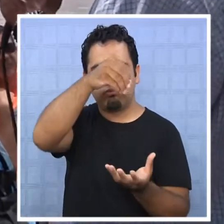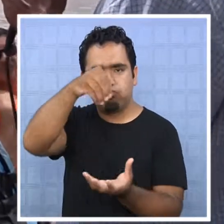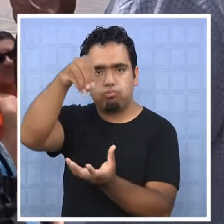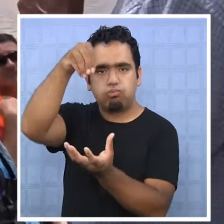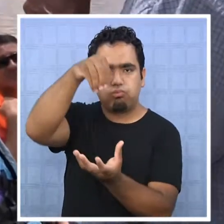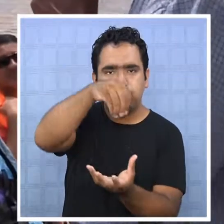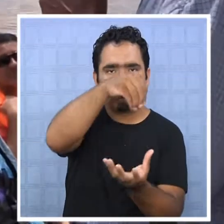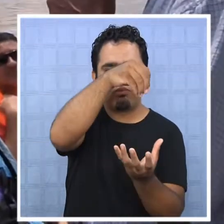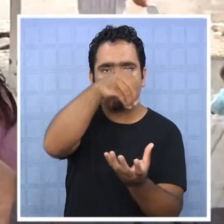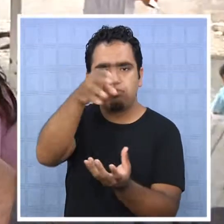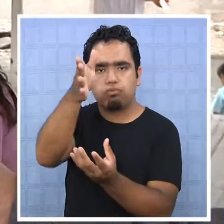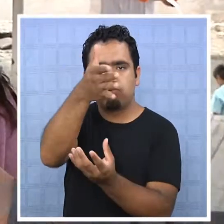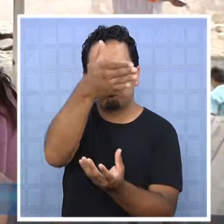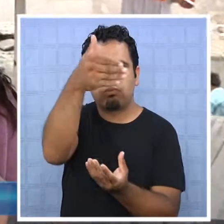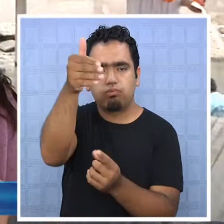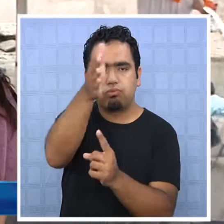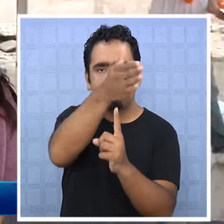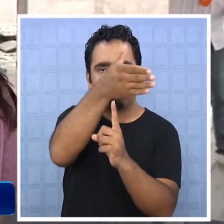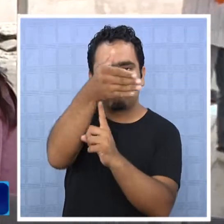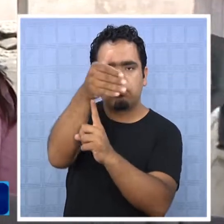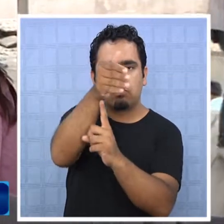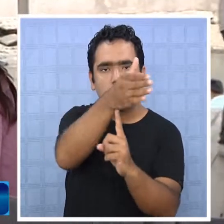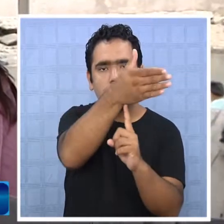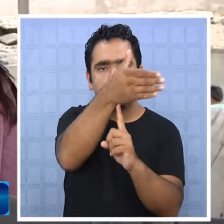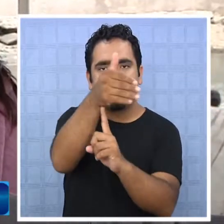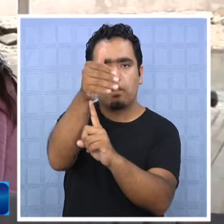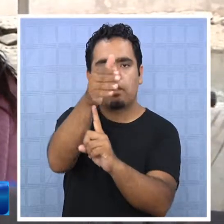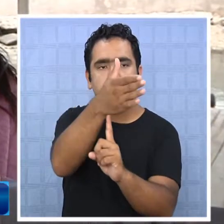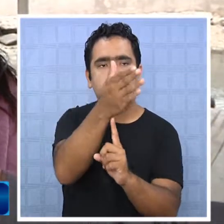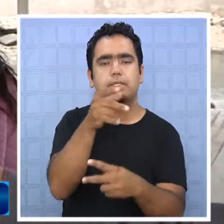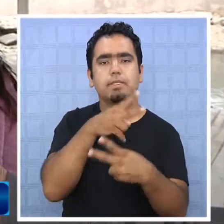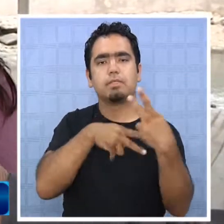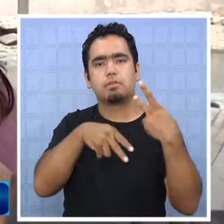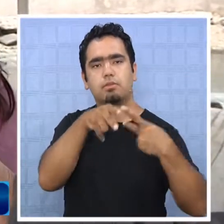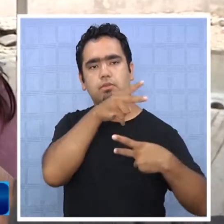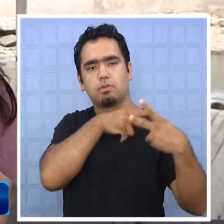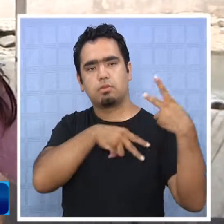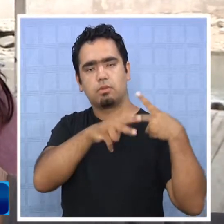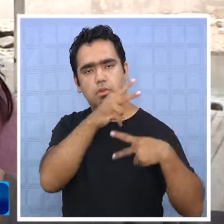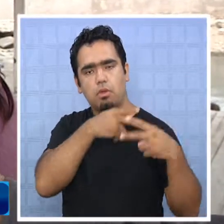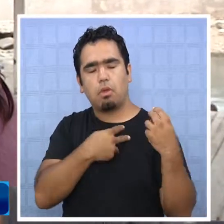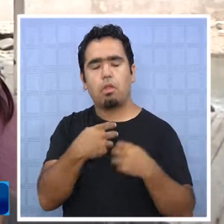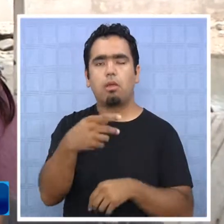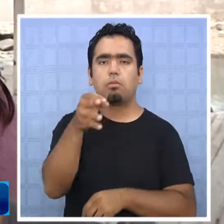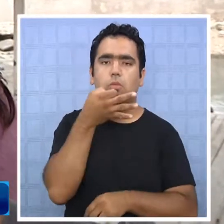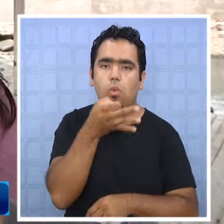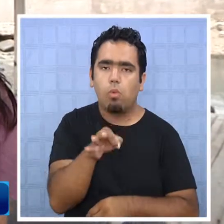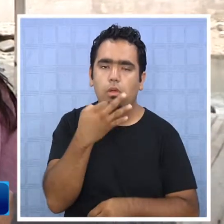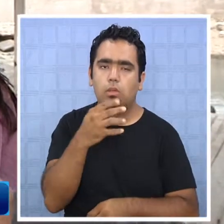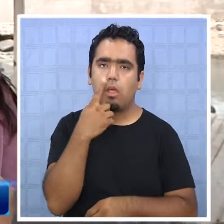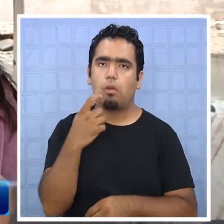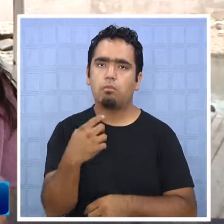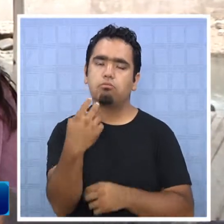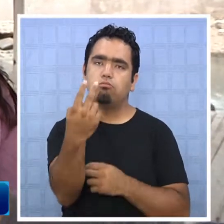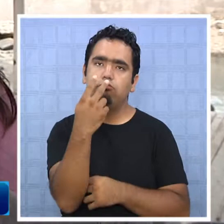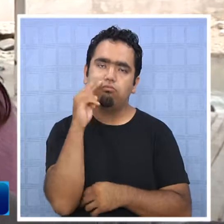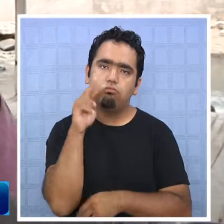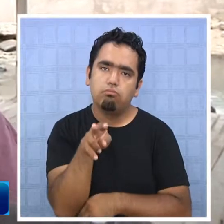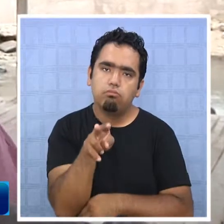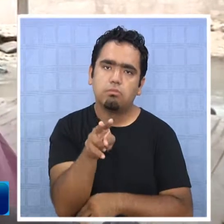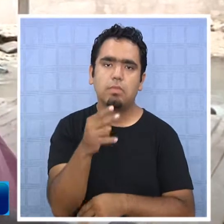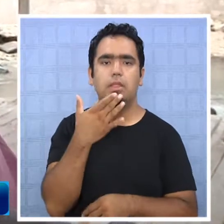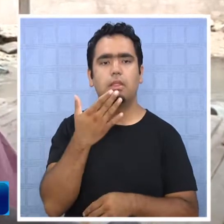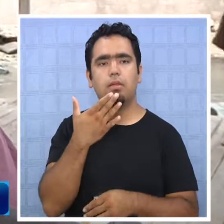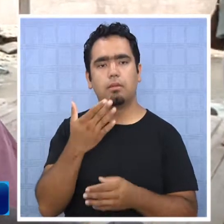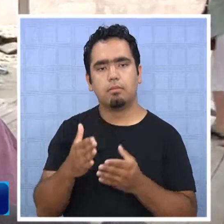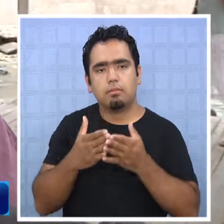Boya Esmeralda, donde se va un relator contando toda la historia, toda la historia y parte del paseo mismo, y va,